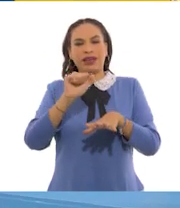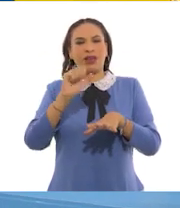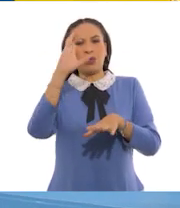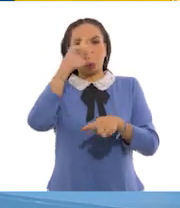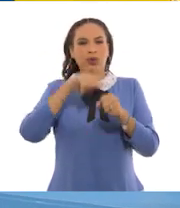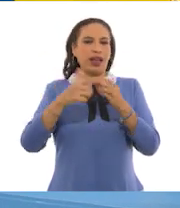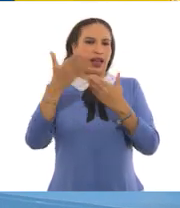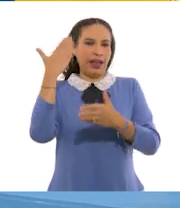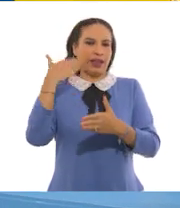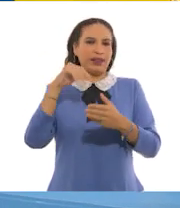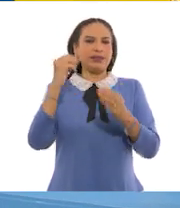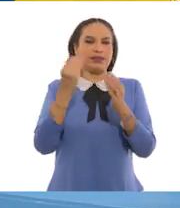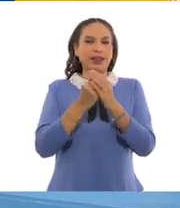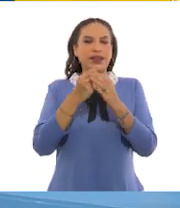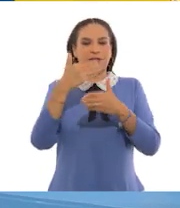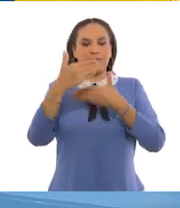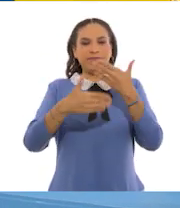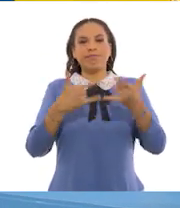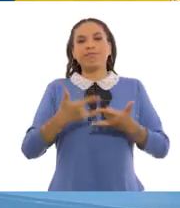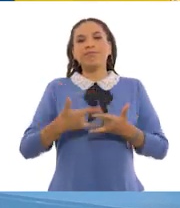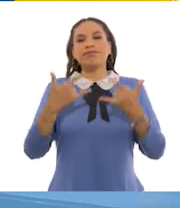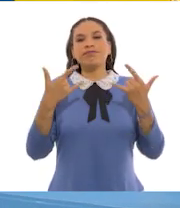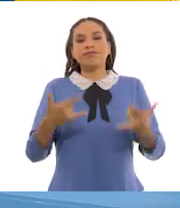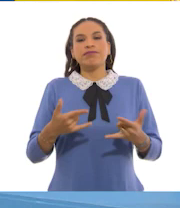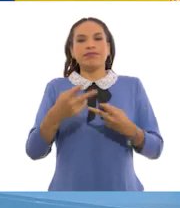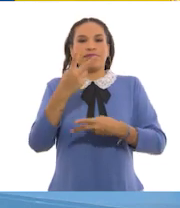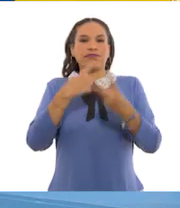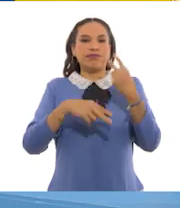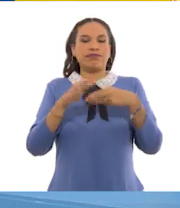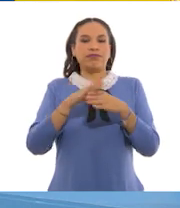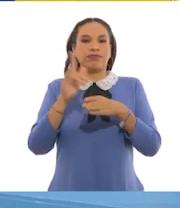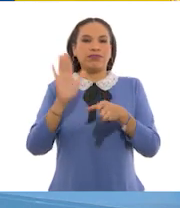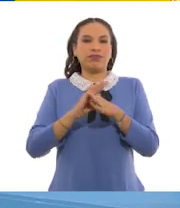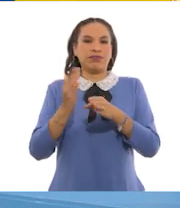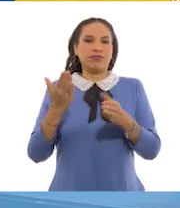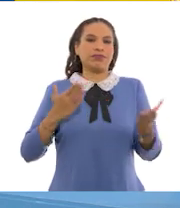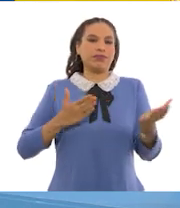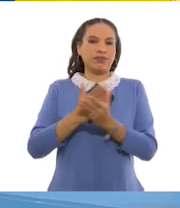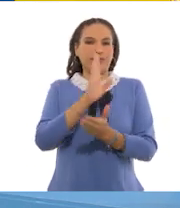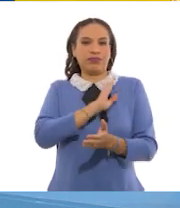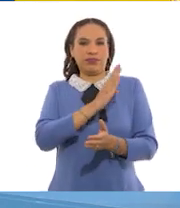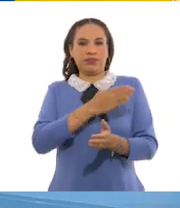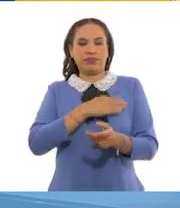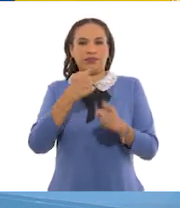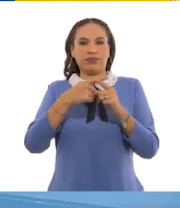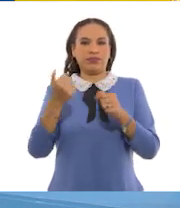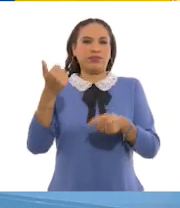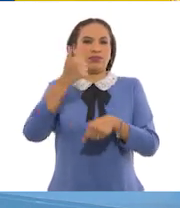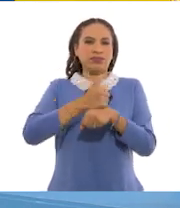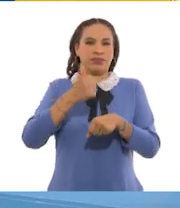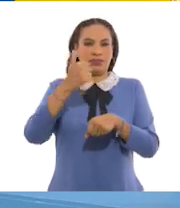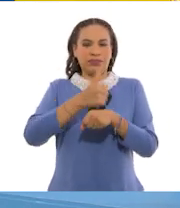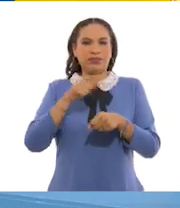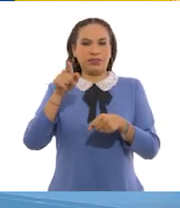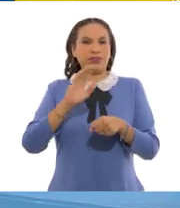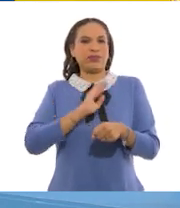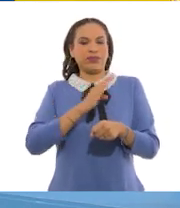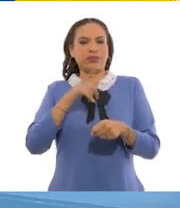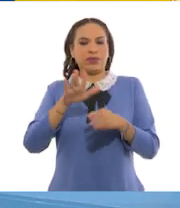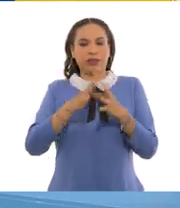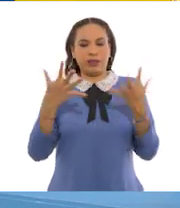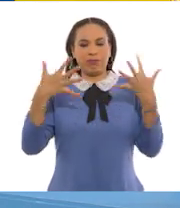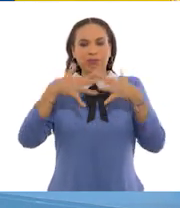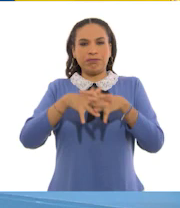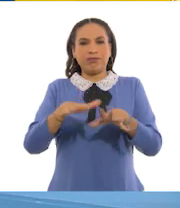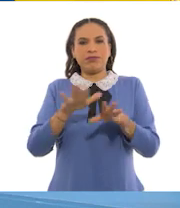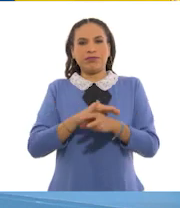las clases pasadas, es un proceso histórico consecuencia de la conquista y la sucesiva colonización. El mestizaje se logró